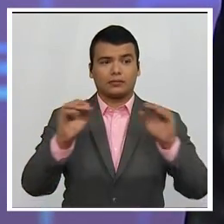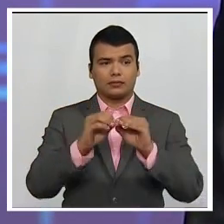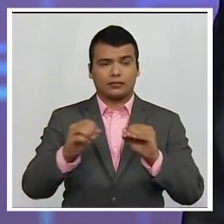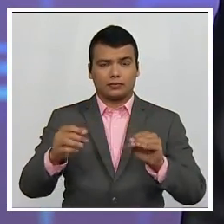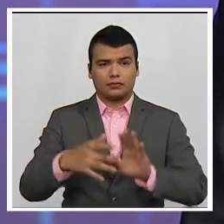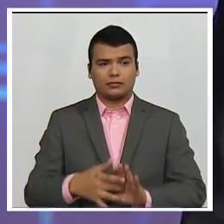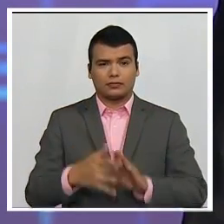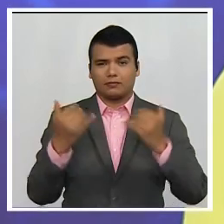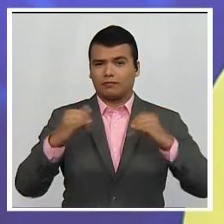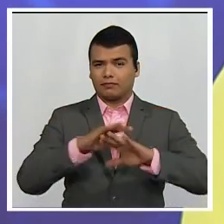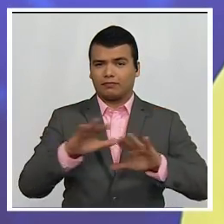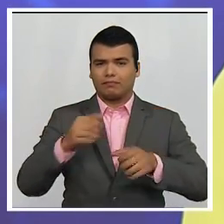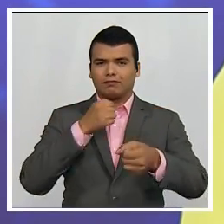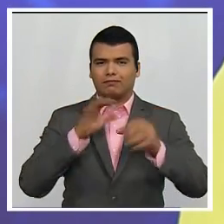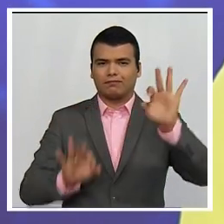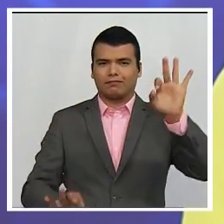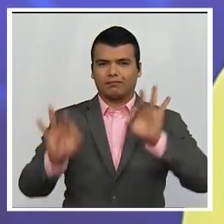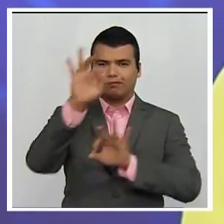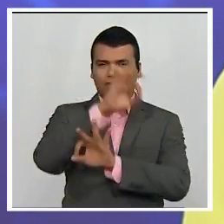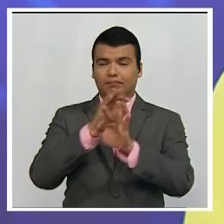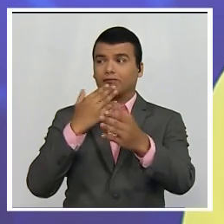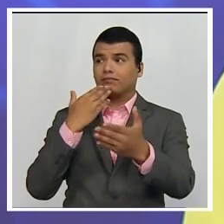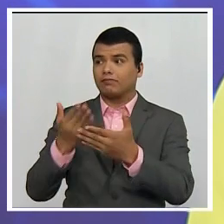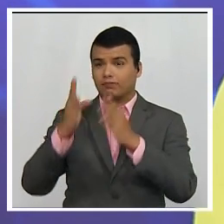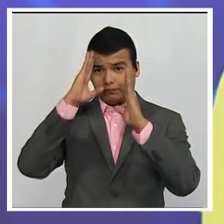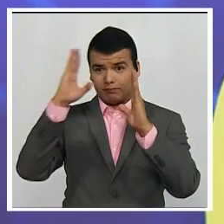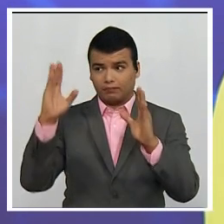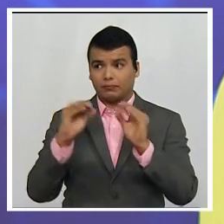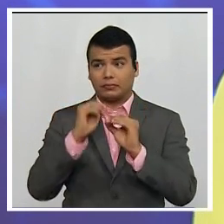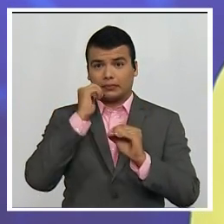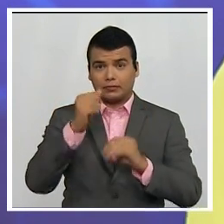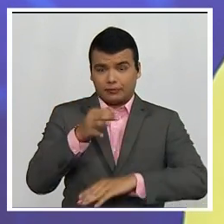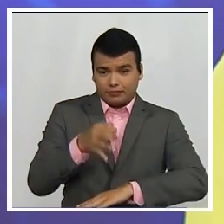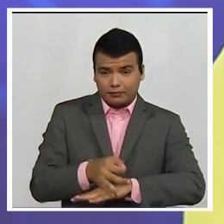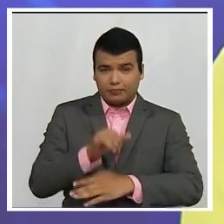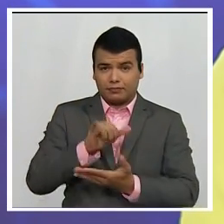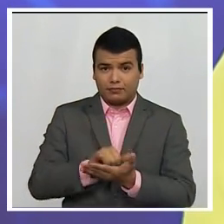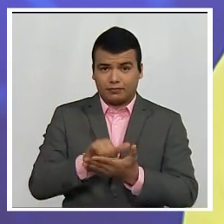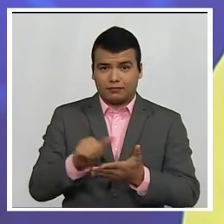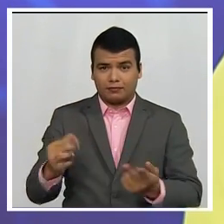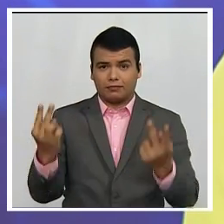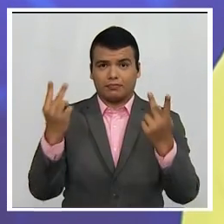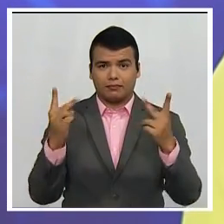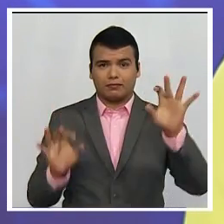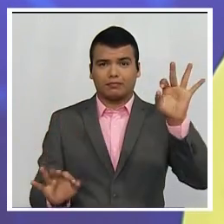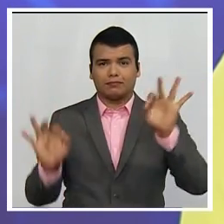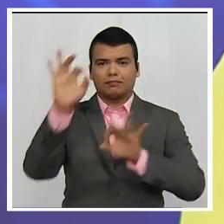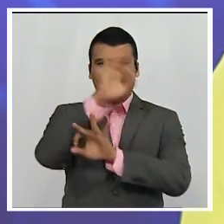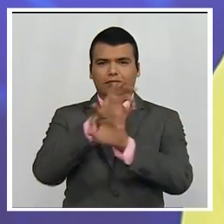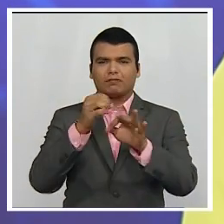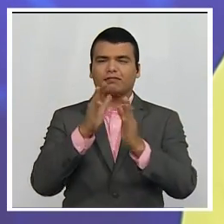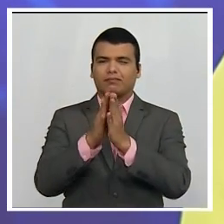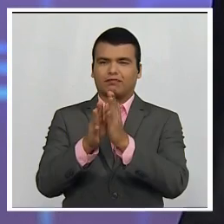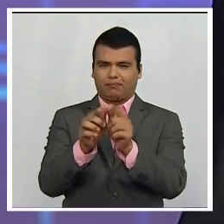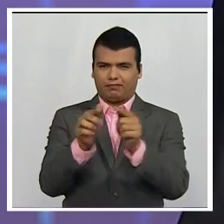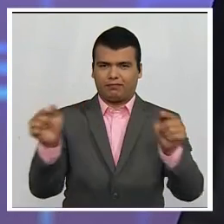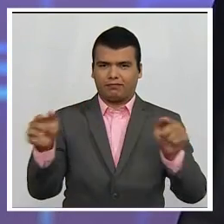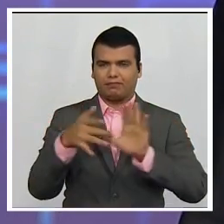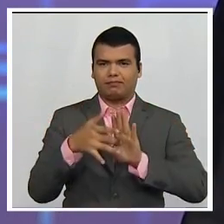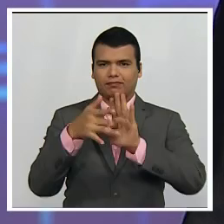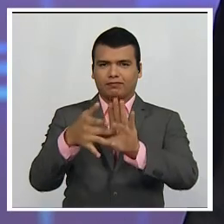telepacífico noticias gracias por estar en nuestra sintonía mañana a esta hora y por su canal regional de televisión estaremos con más información